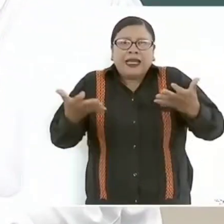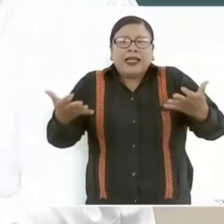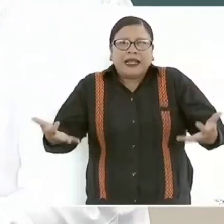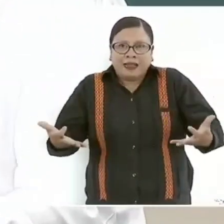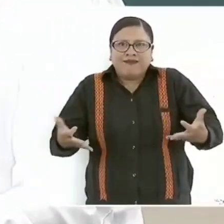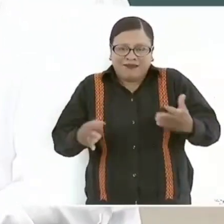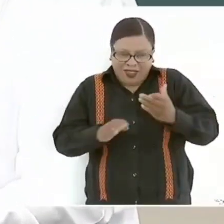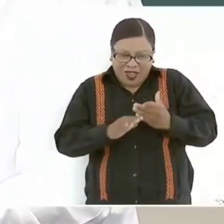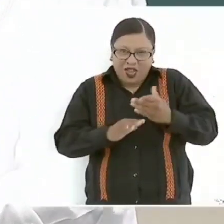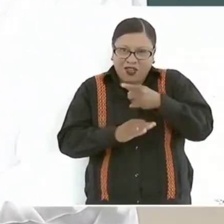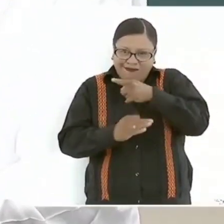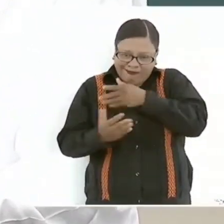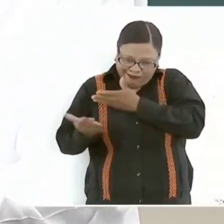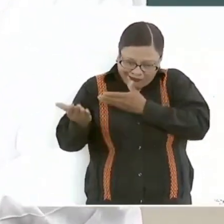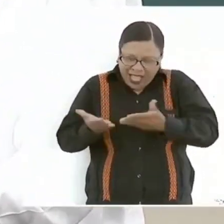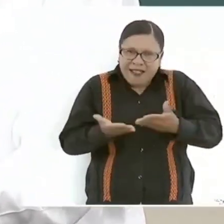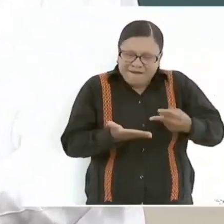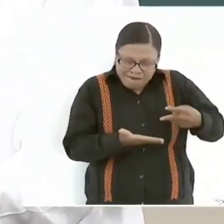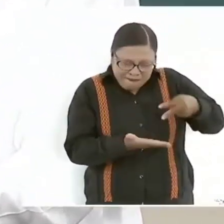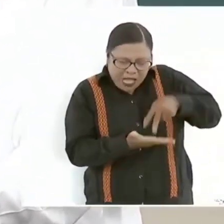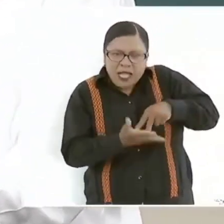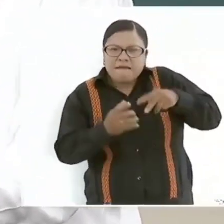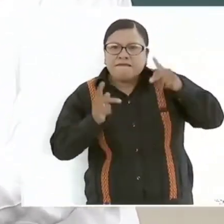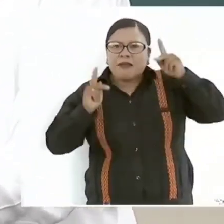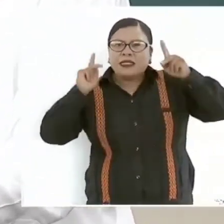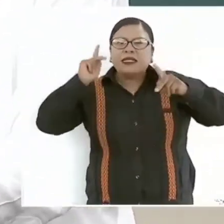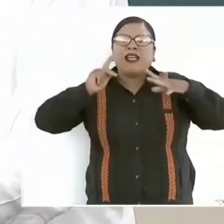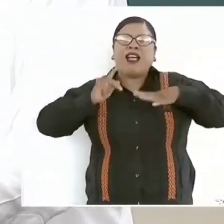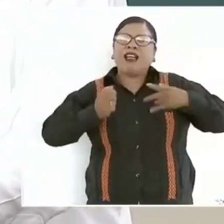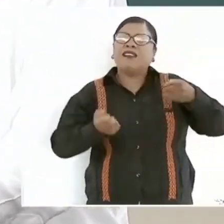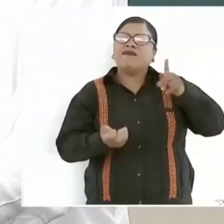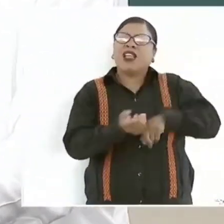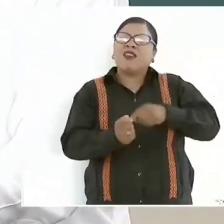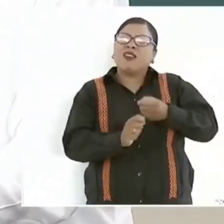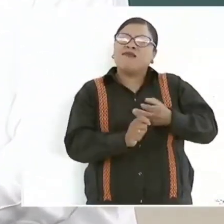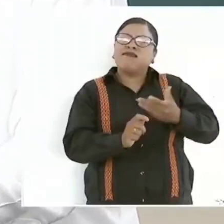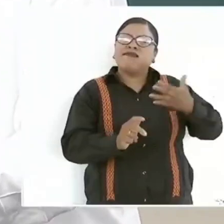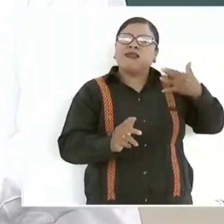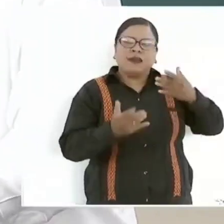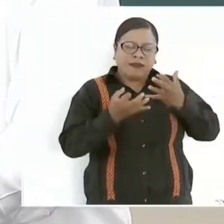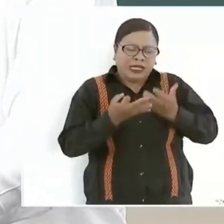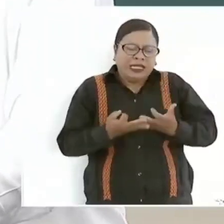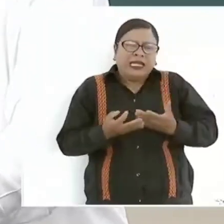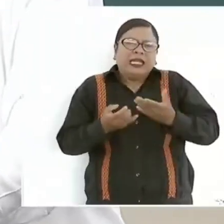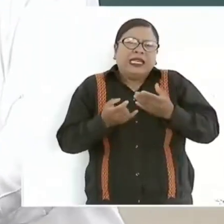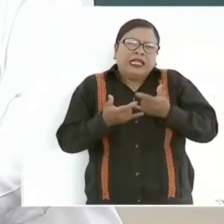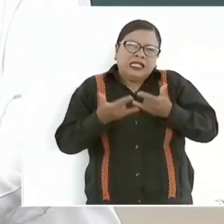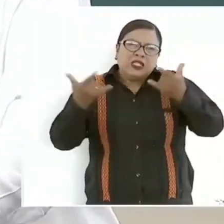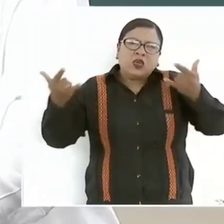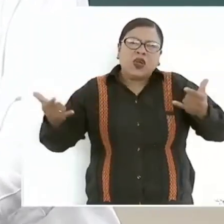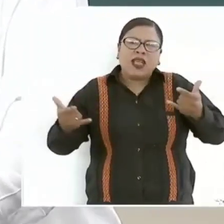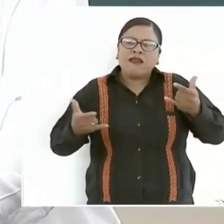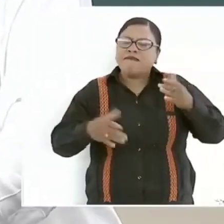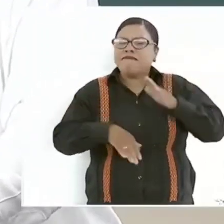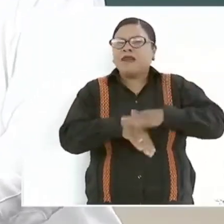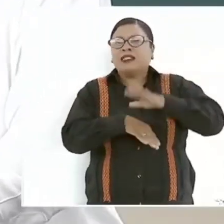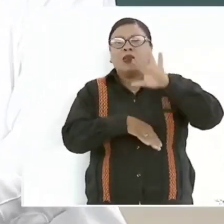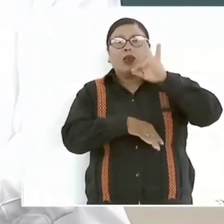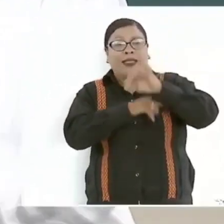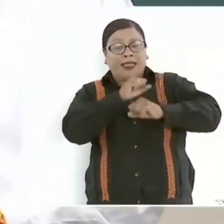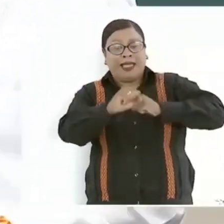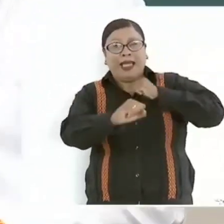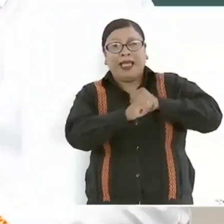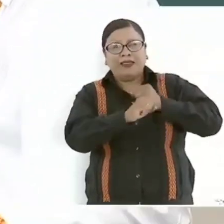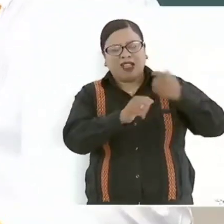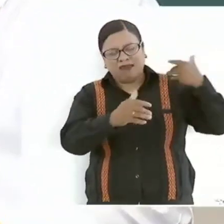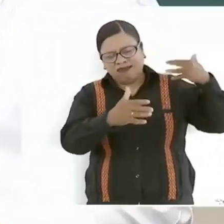usted pisa el día de hoy tienen una gran historia desde hace más de 4 décadas. Aquí